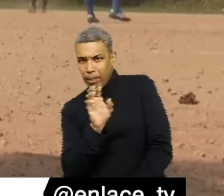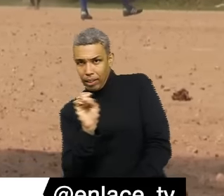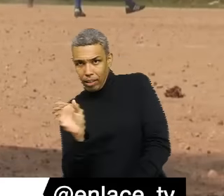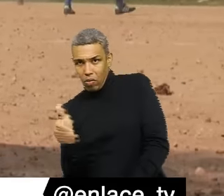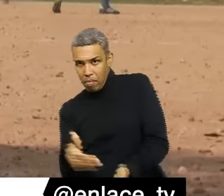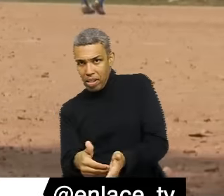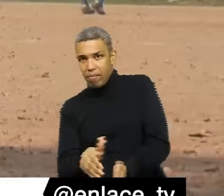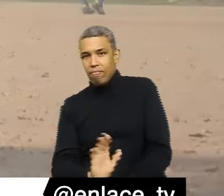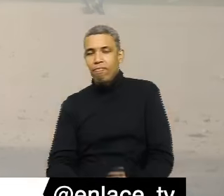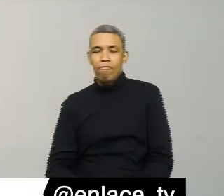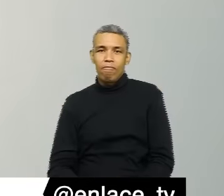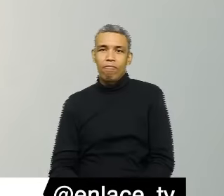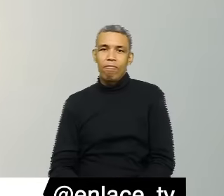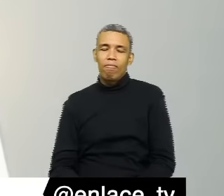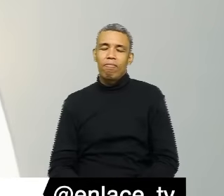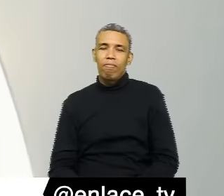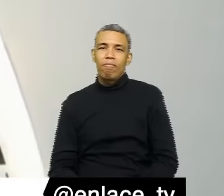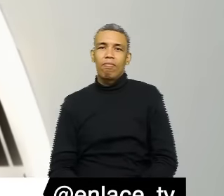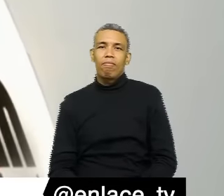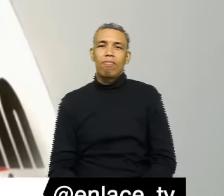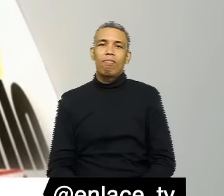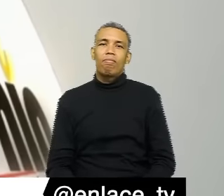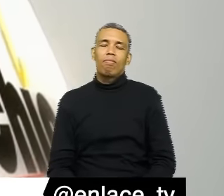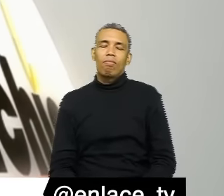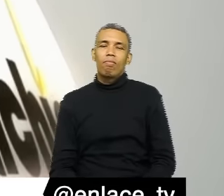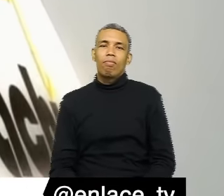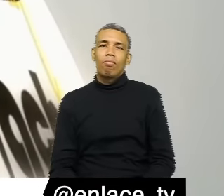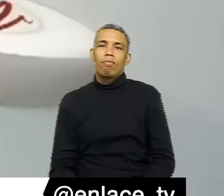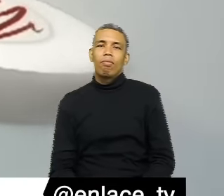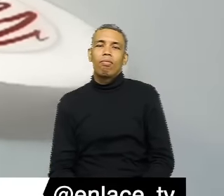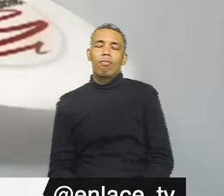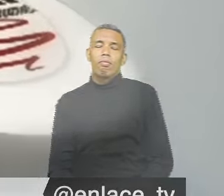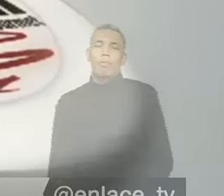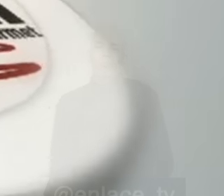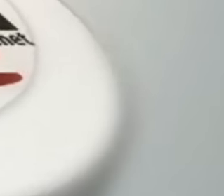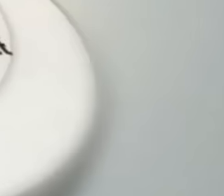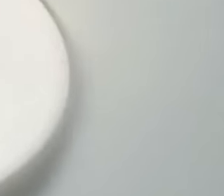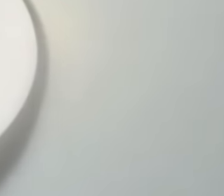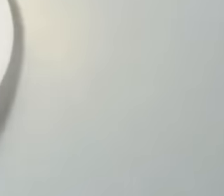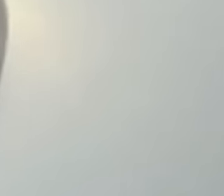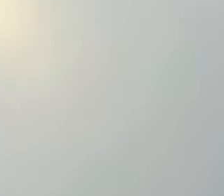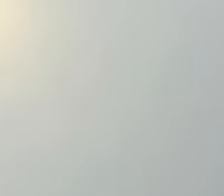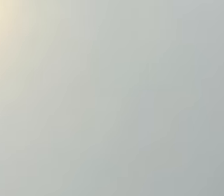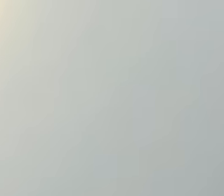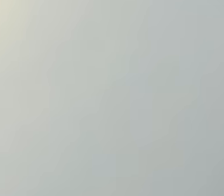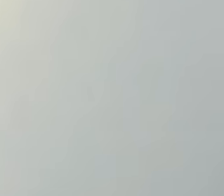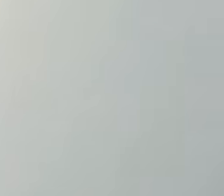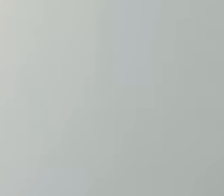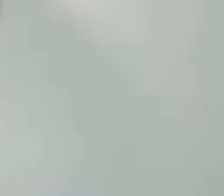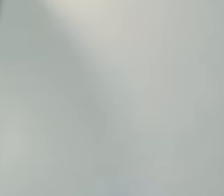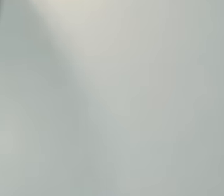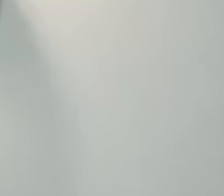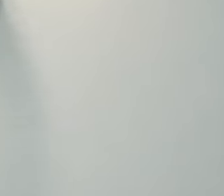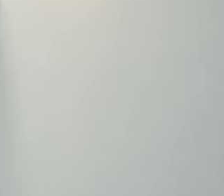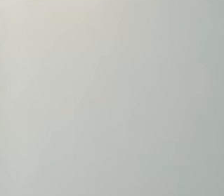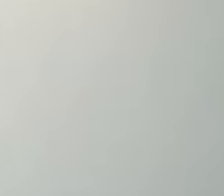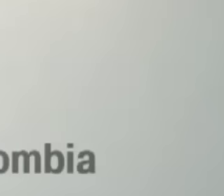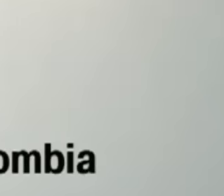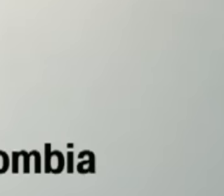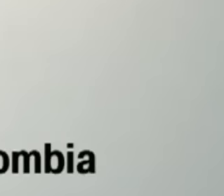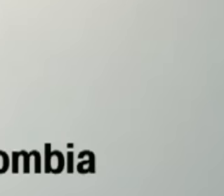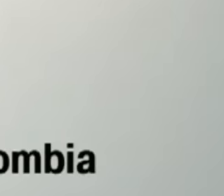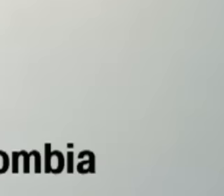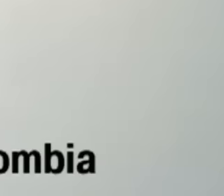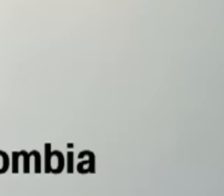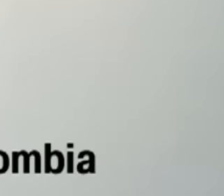300 mil pesos. Hasta aquí los deportes, con el patrocinio de Restaurante El Machín Gourmet, ahora en su nueva sede en el